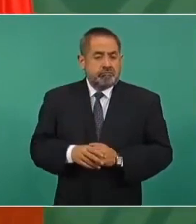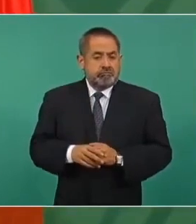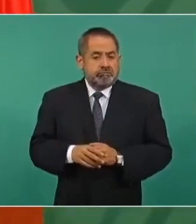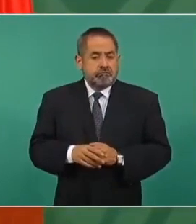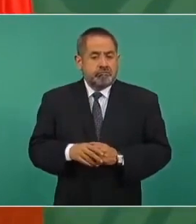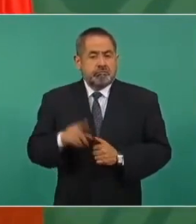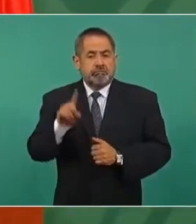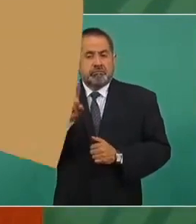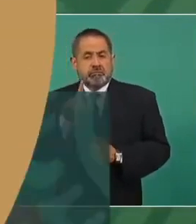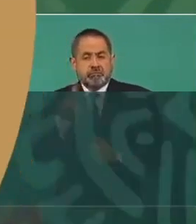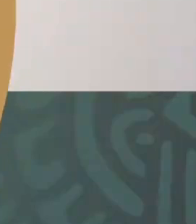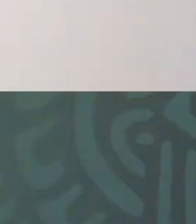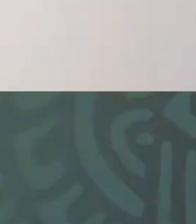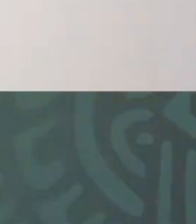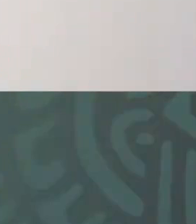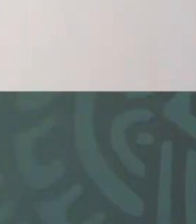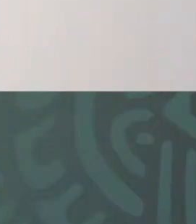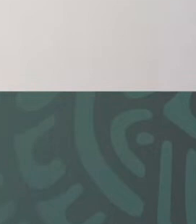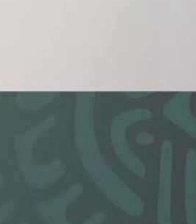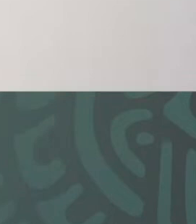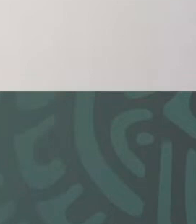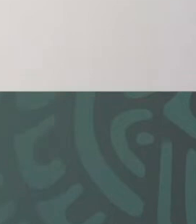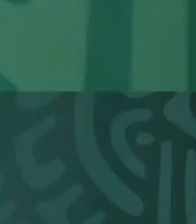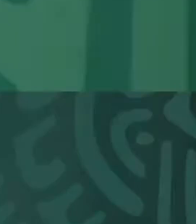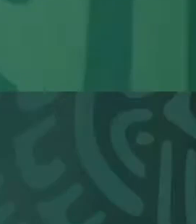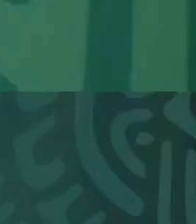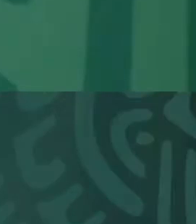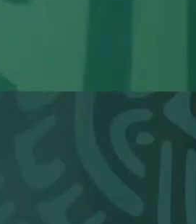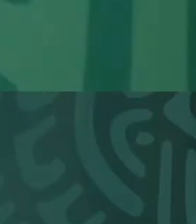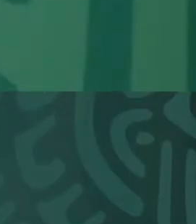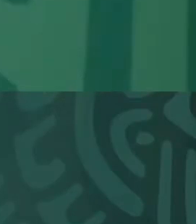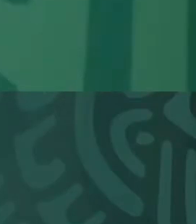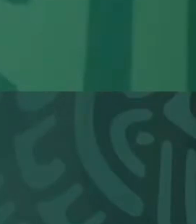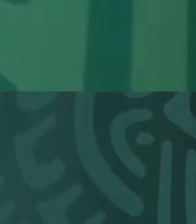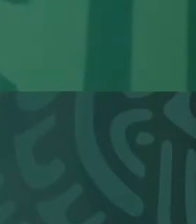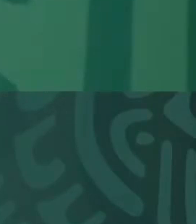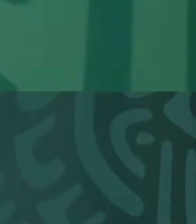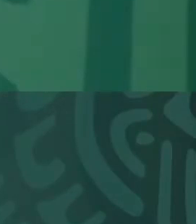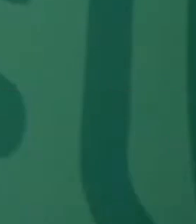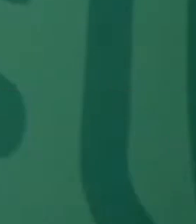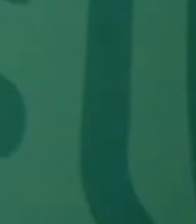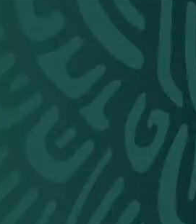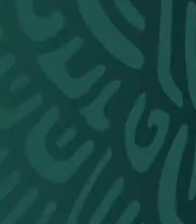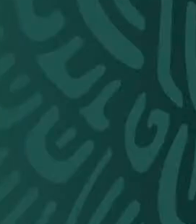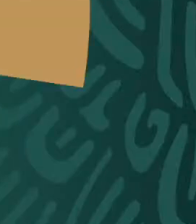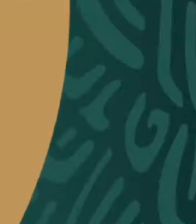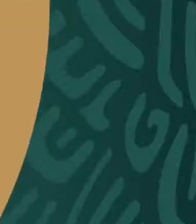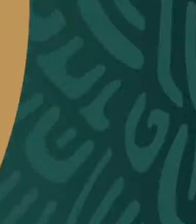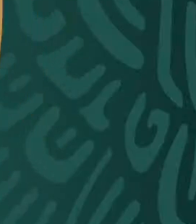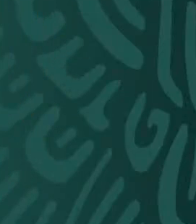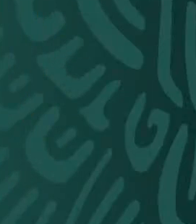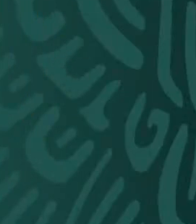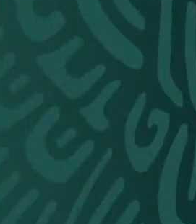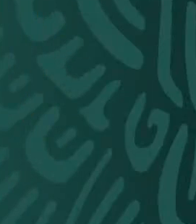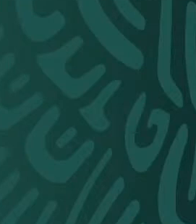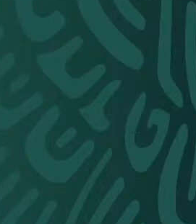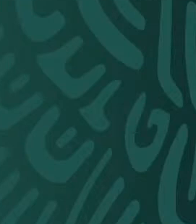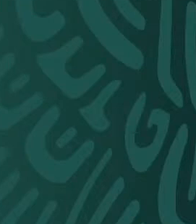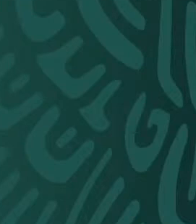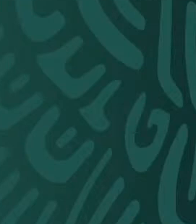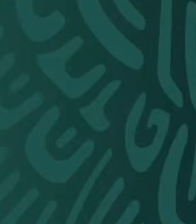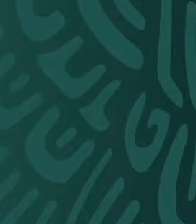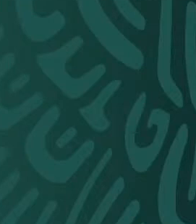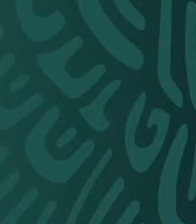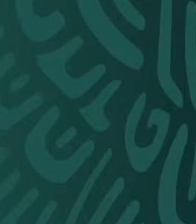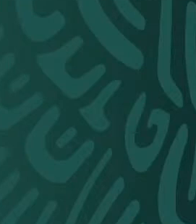más de 100 mil millones. El presidente Andrés Manuel López Obrador reiteró sobre la importancia de la revocación de mandato.